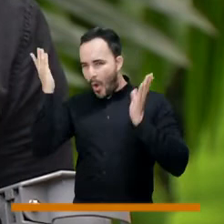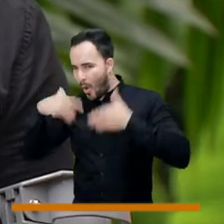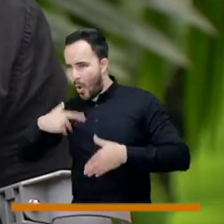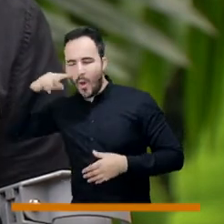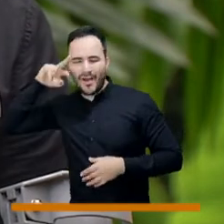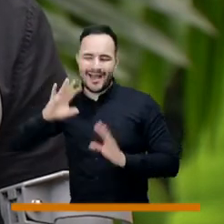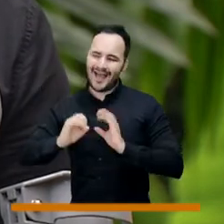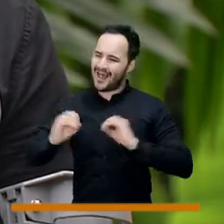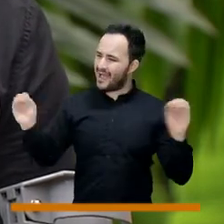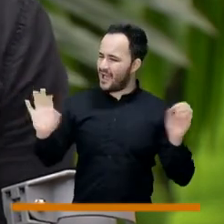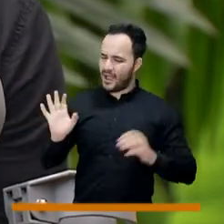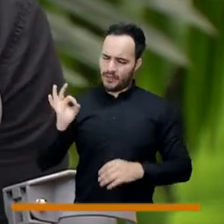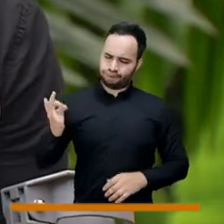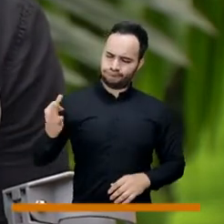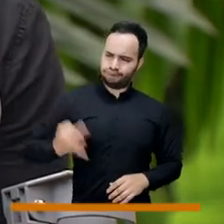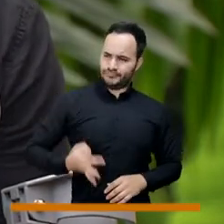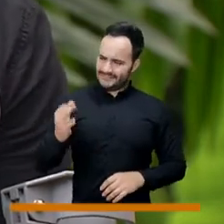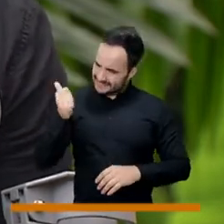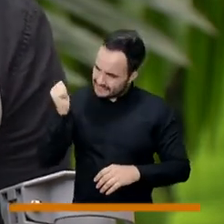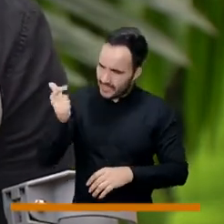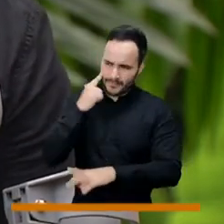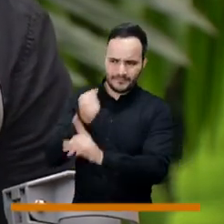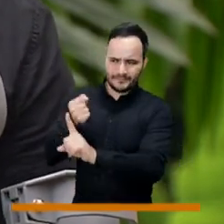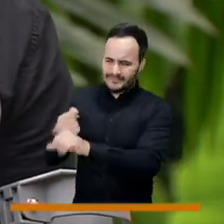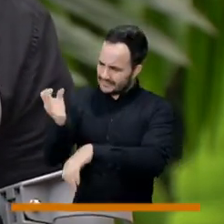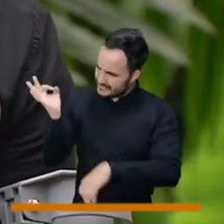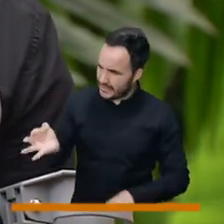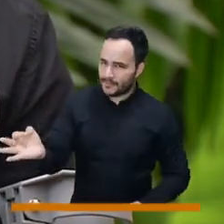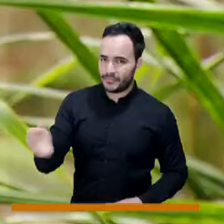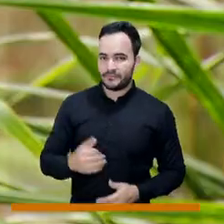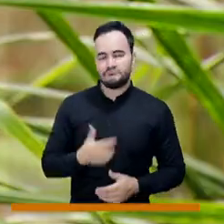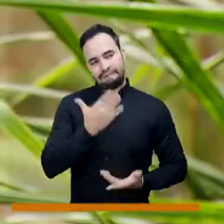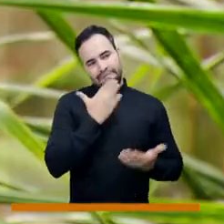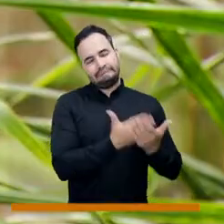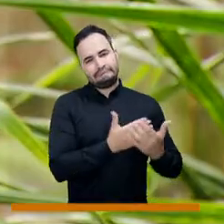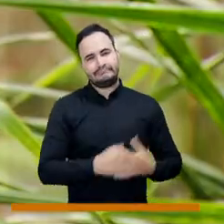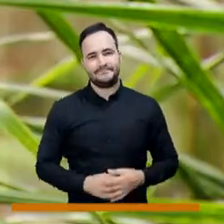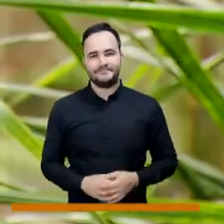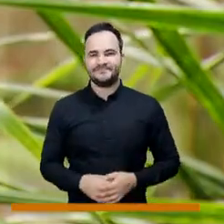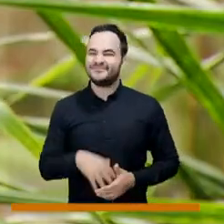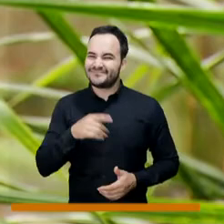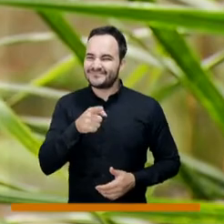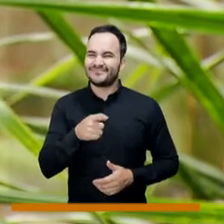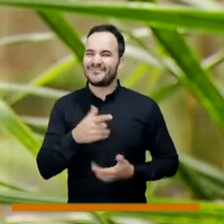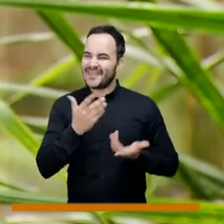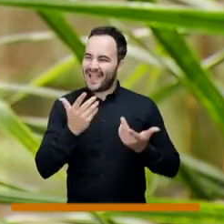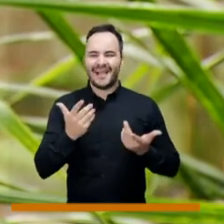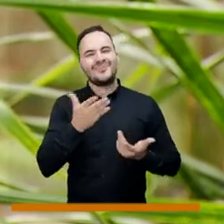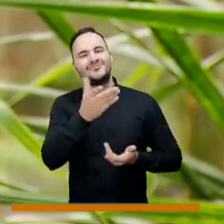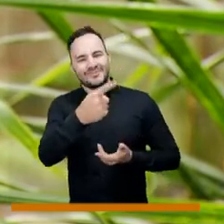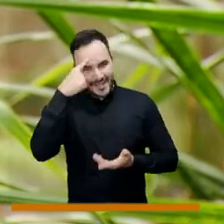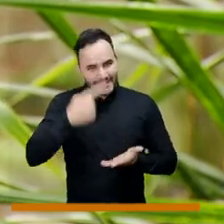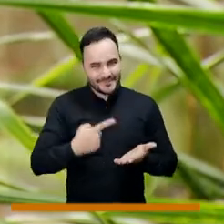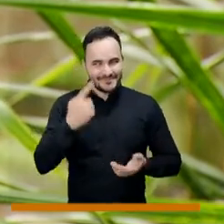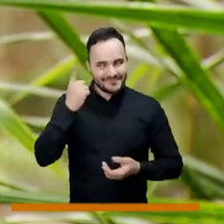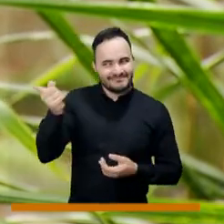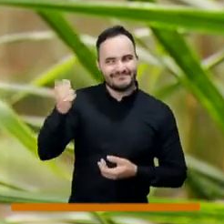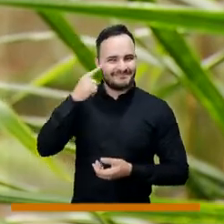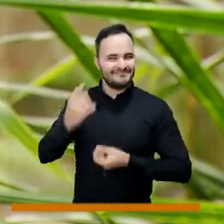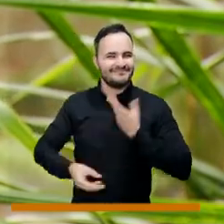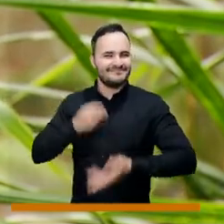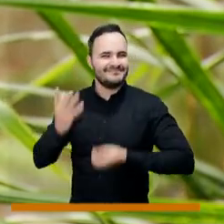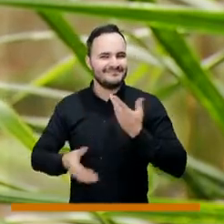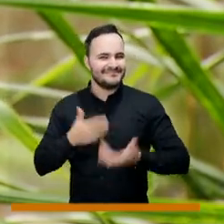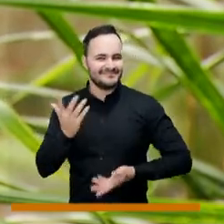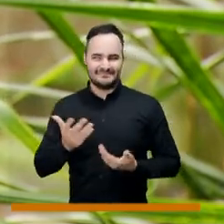Sea honrado y siempre sea transparente y correcto en todas sus actuaciones. Bertica, ¿qué significa para usted su hijo? ¿Cómo